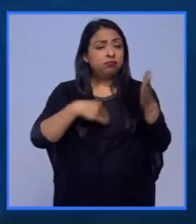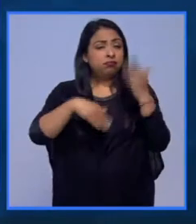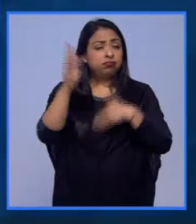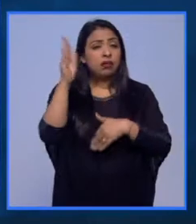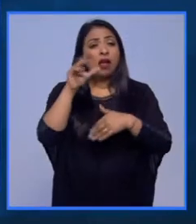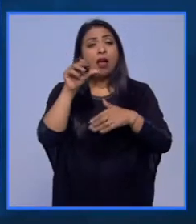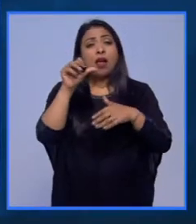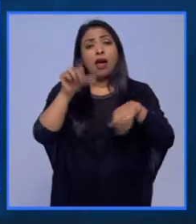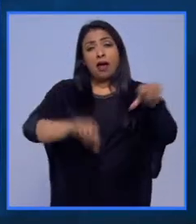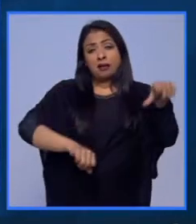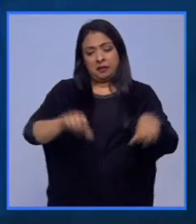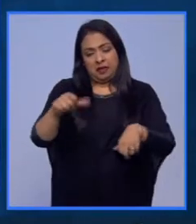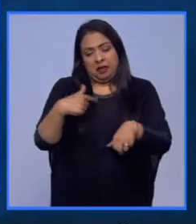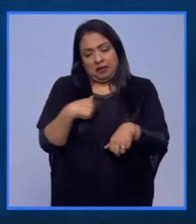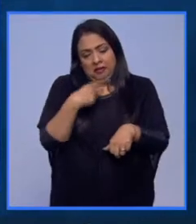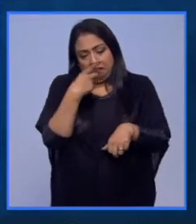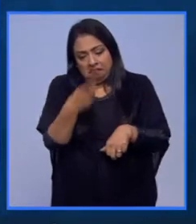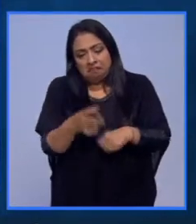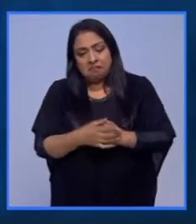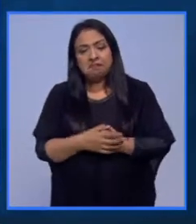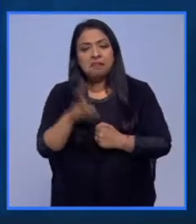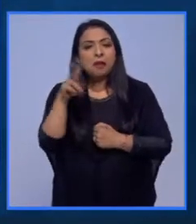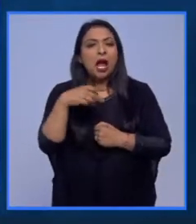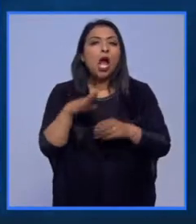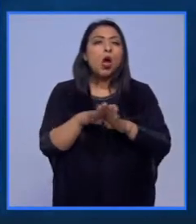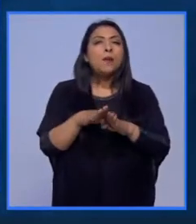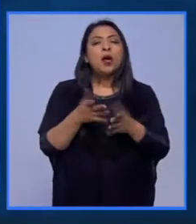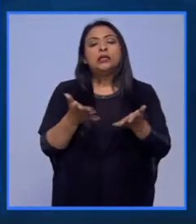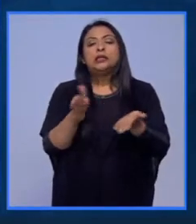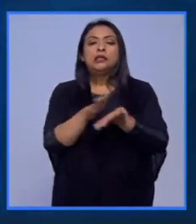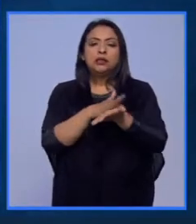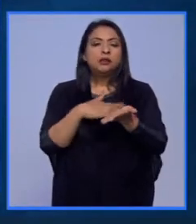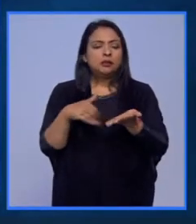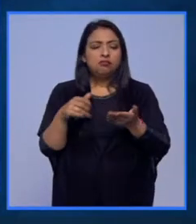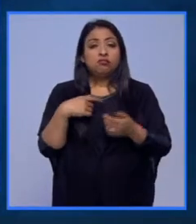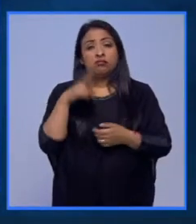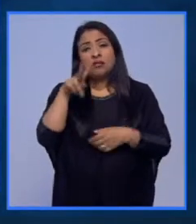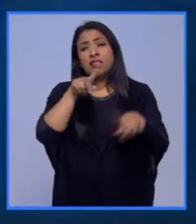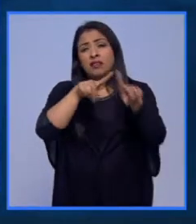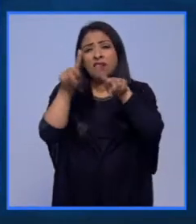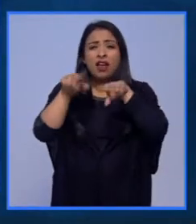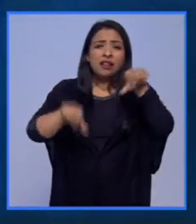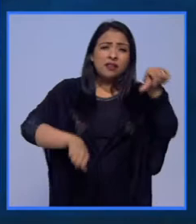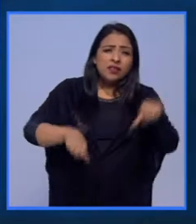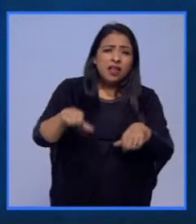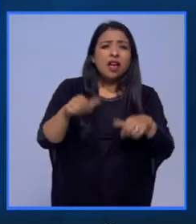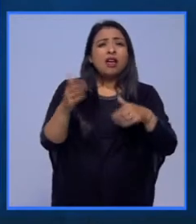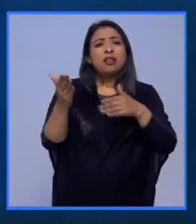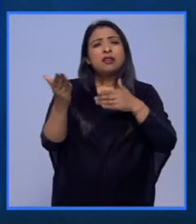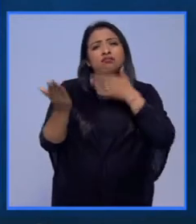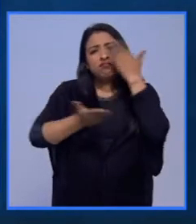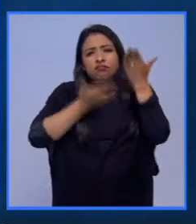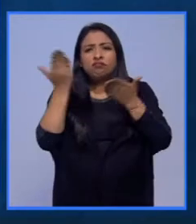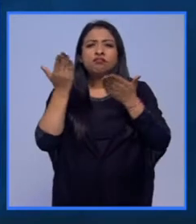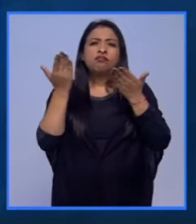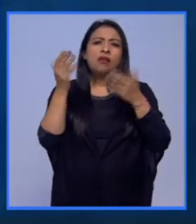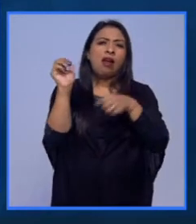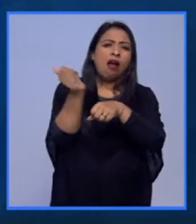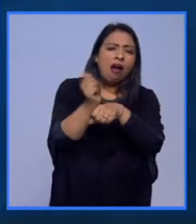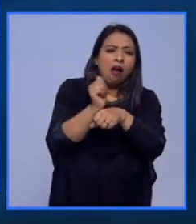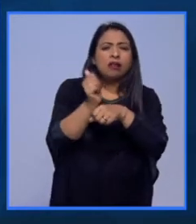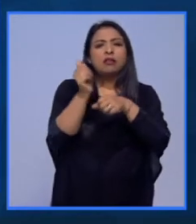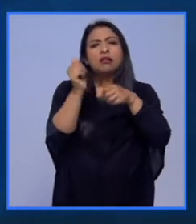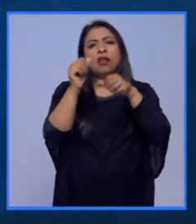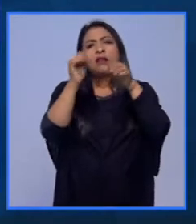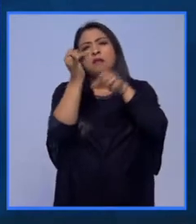nuestras actividades, me atrevo a decirlo sin falsa modestia, muchas actividades académicas, artísticas, de investigación, en fin. Uh-huh. Y